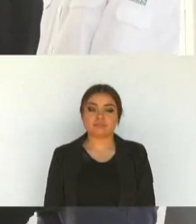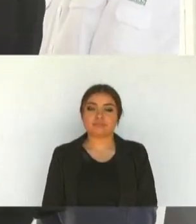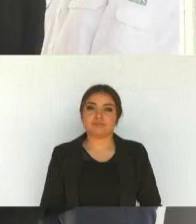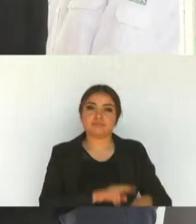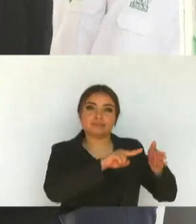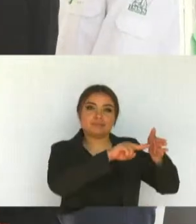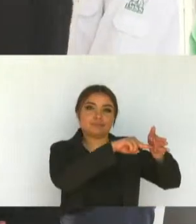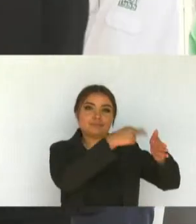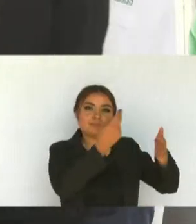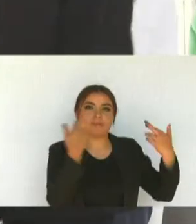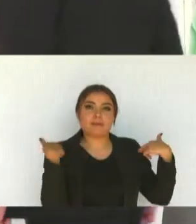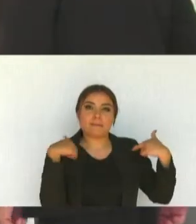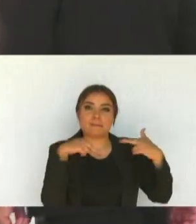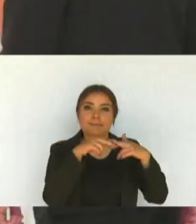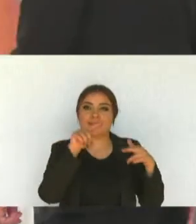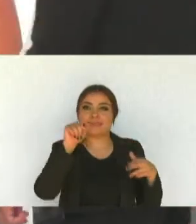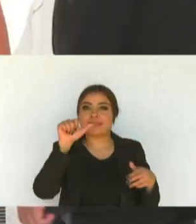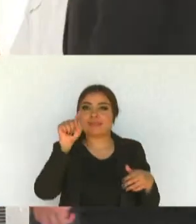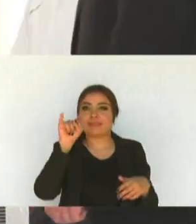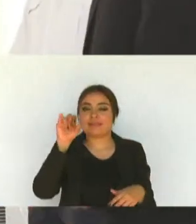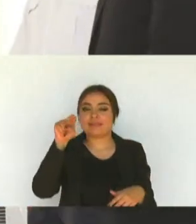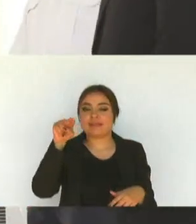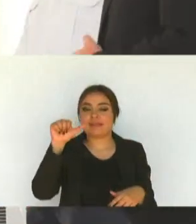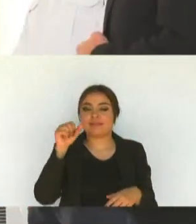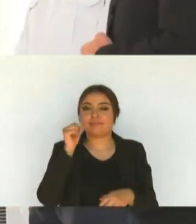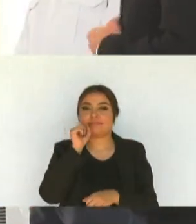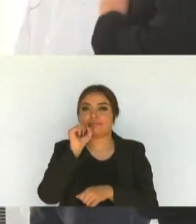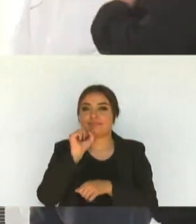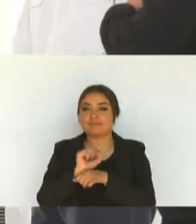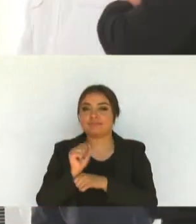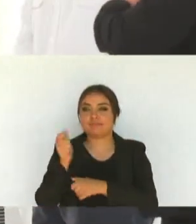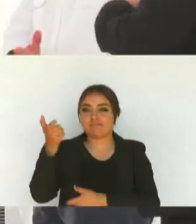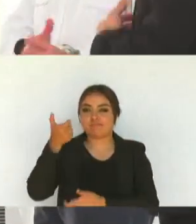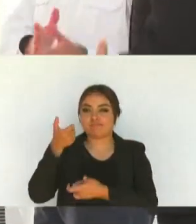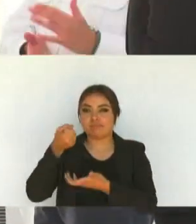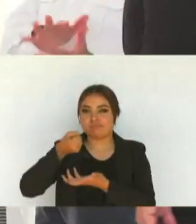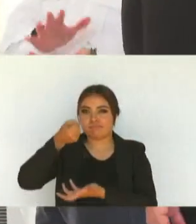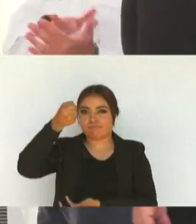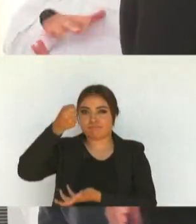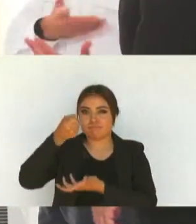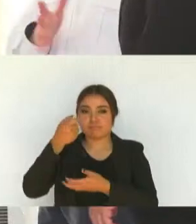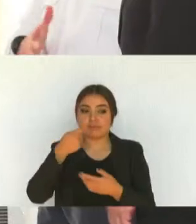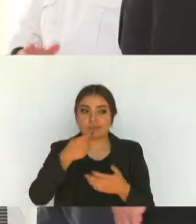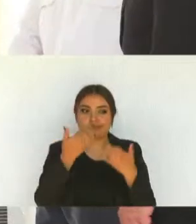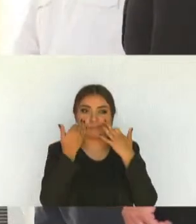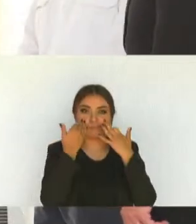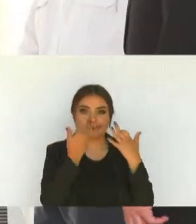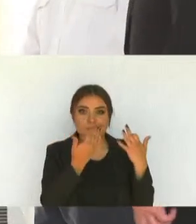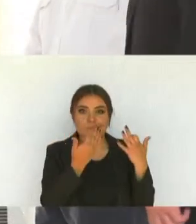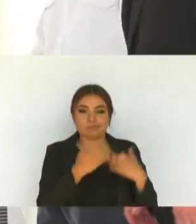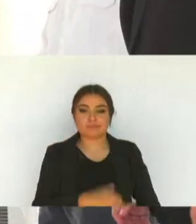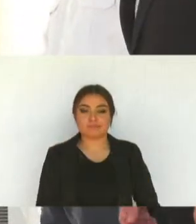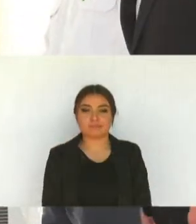Firma Maestra Tatiana Cloutier Carrillo, secretaria de Economía, como testigo de honor.